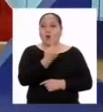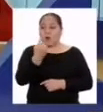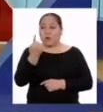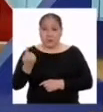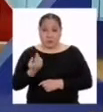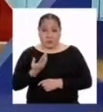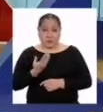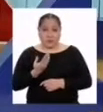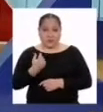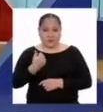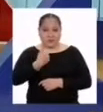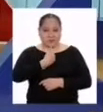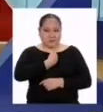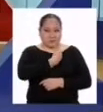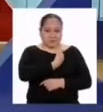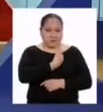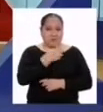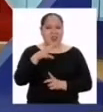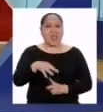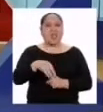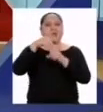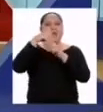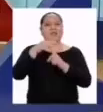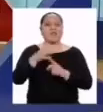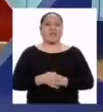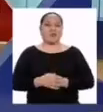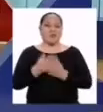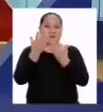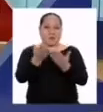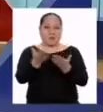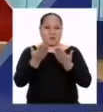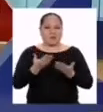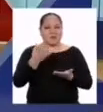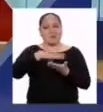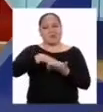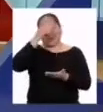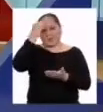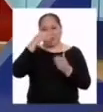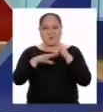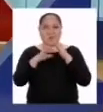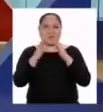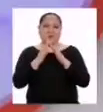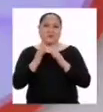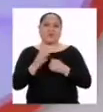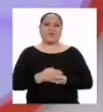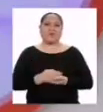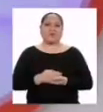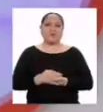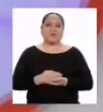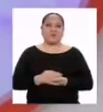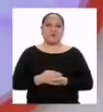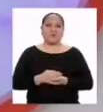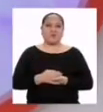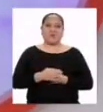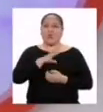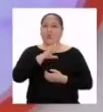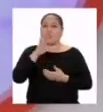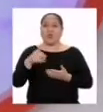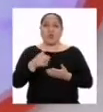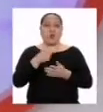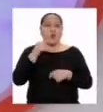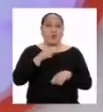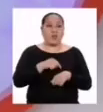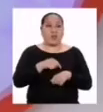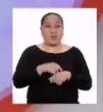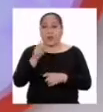manera, somos especiales. Bienvenidas y bienvenidos a Aprendo en Casa. Todo el tiempo la